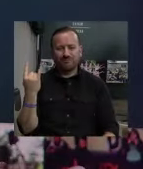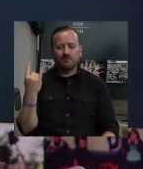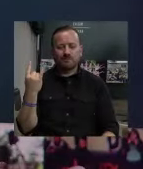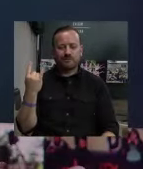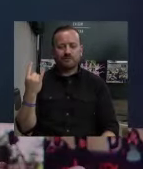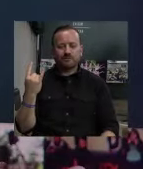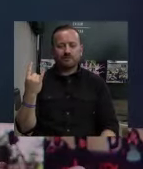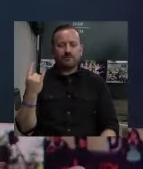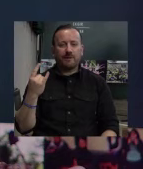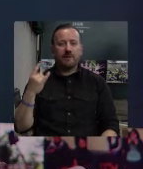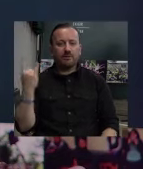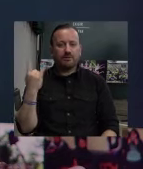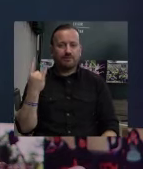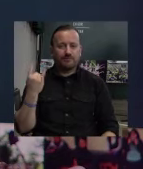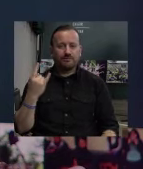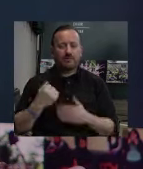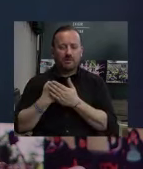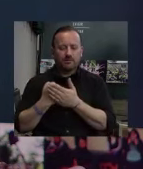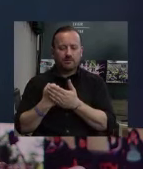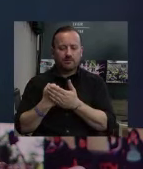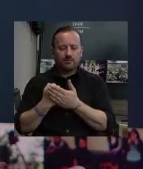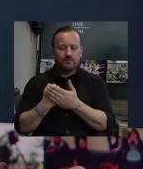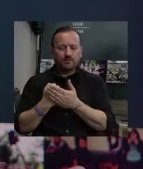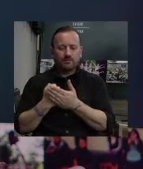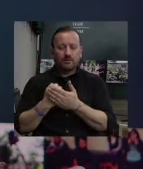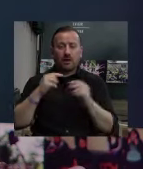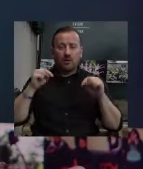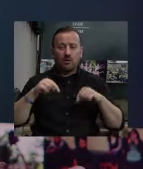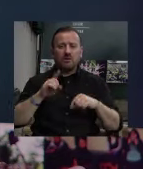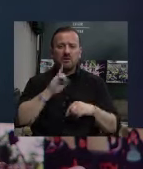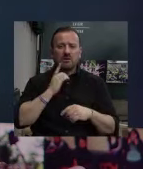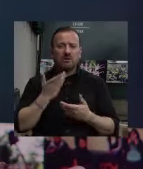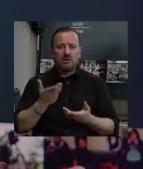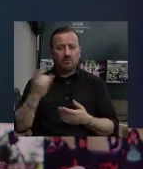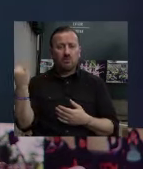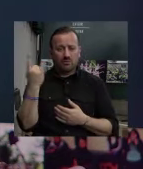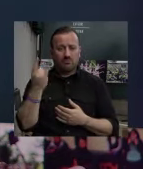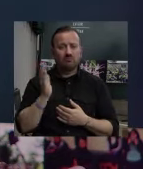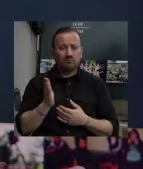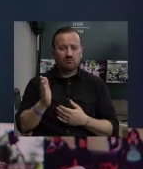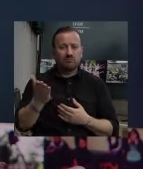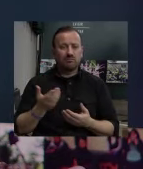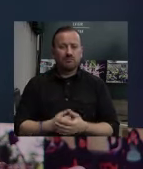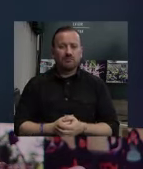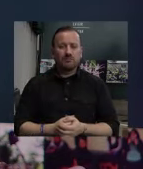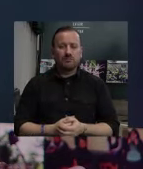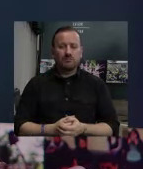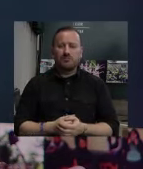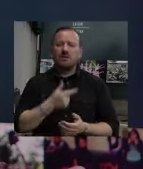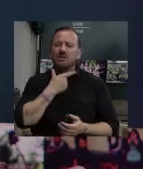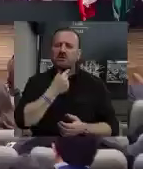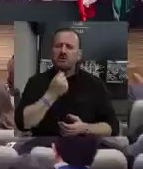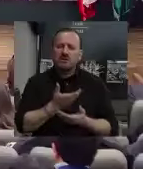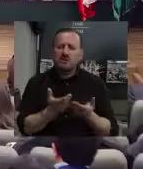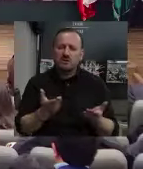universidad la universidad hoy Quién es ahí la universidad qué querían